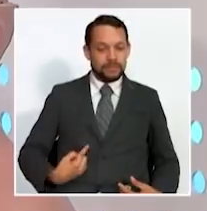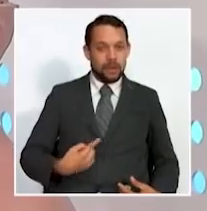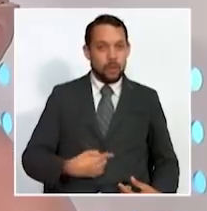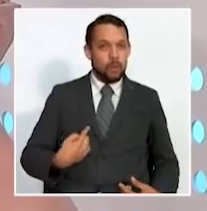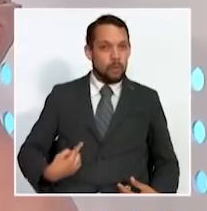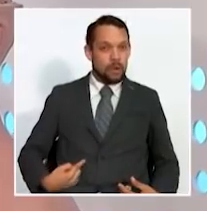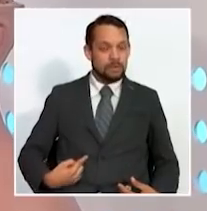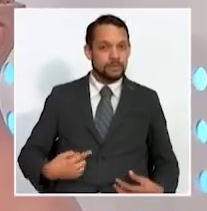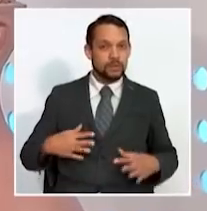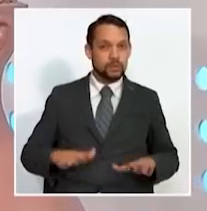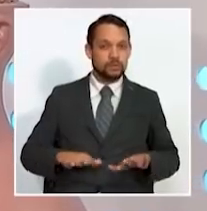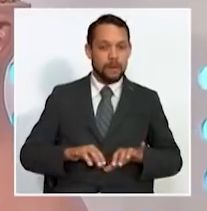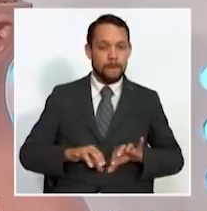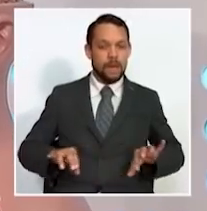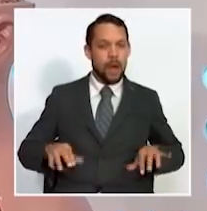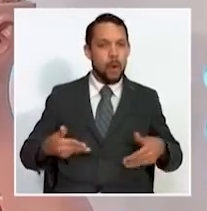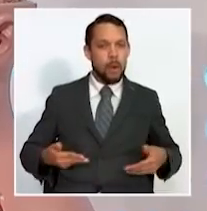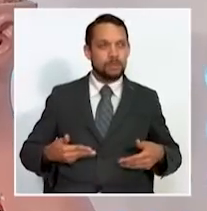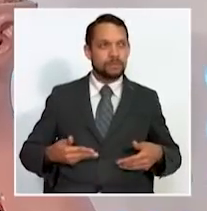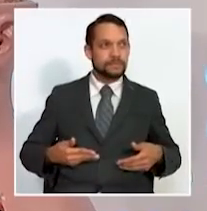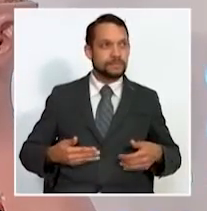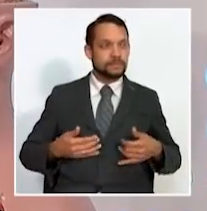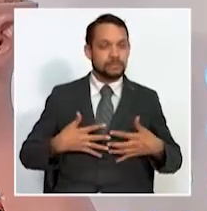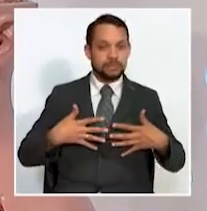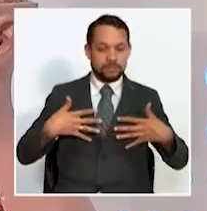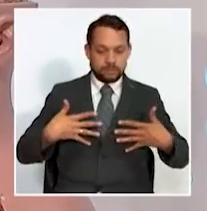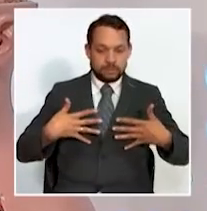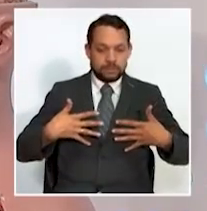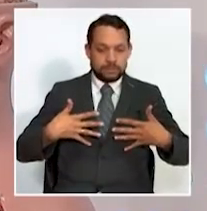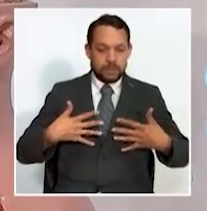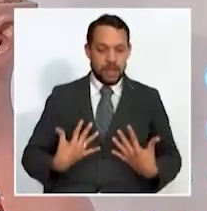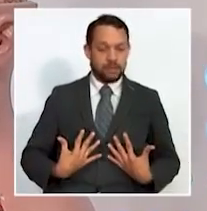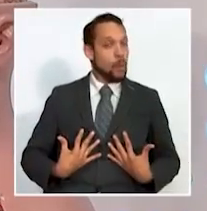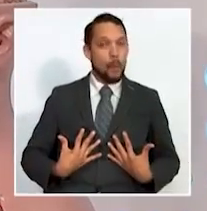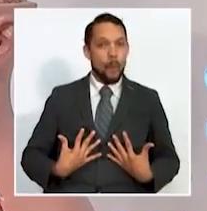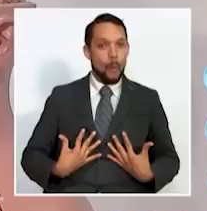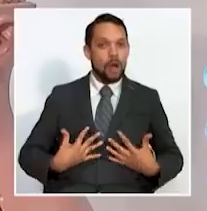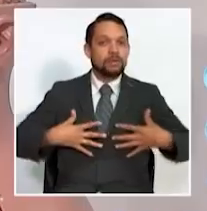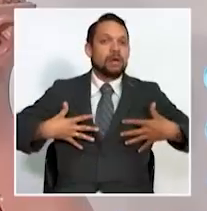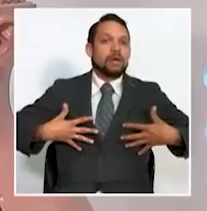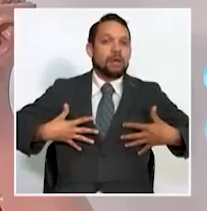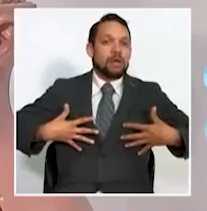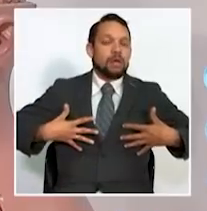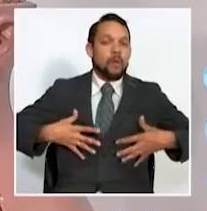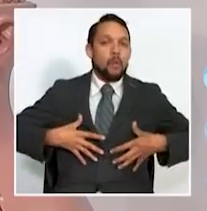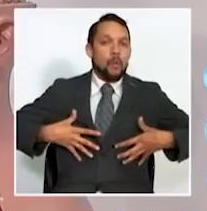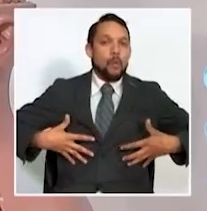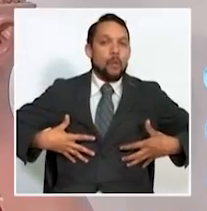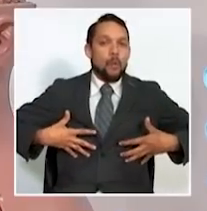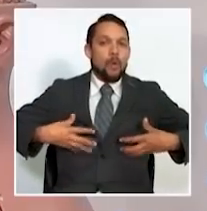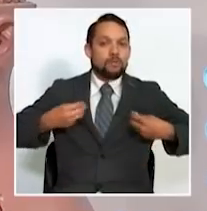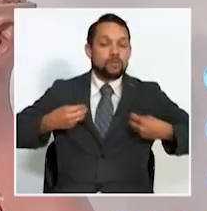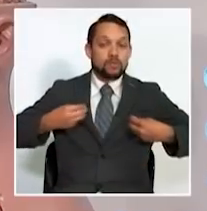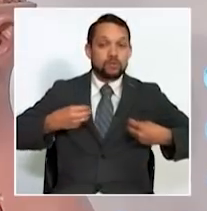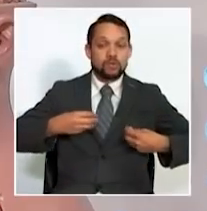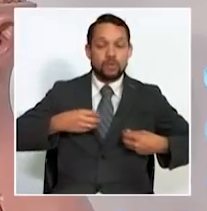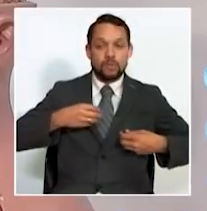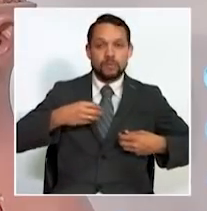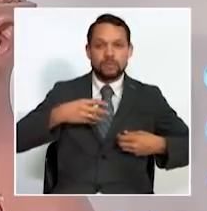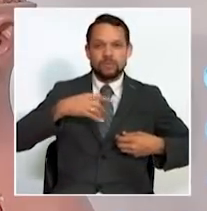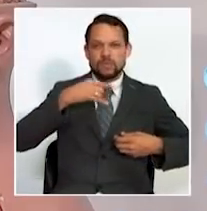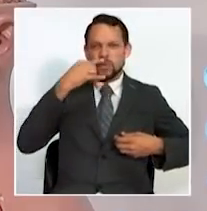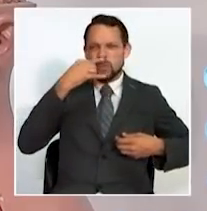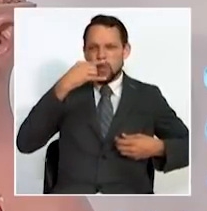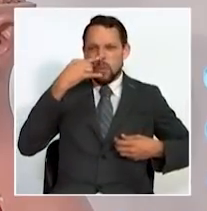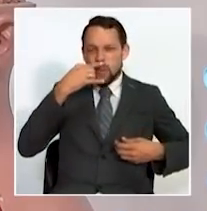costillas permanecen en esta posición, porque el pulmón digámoslo así, se llena de tanto aire, se